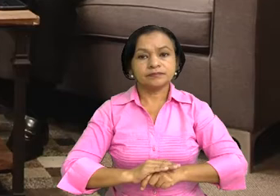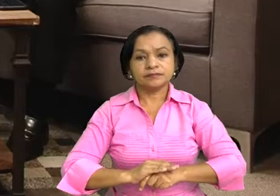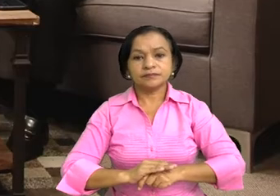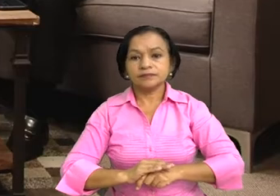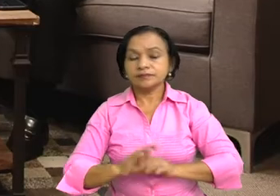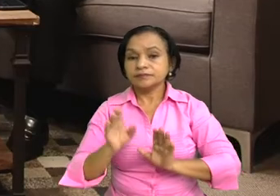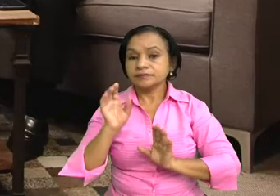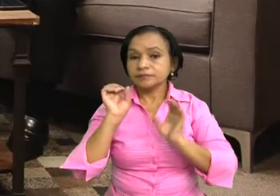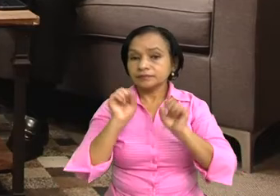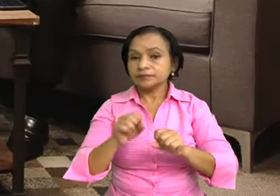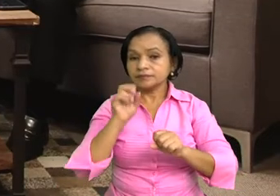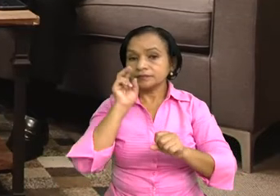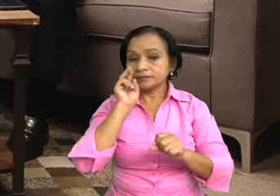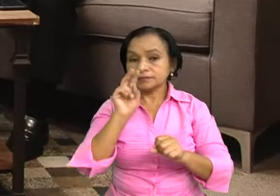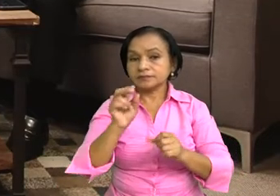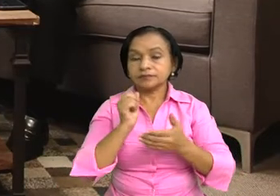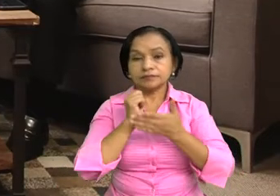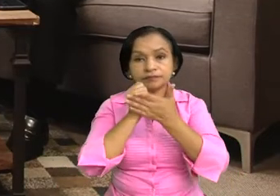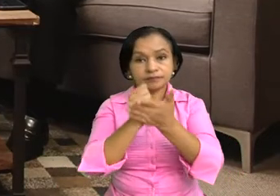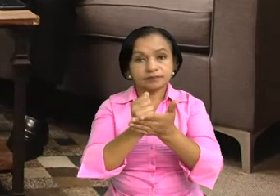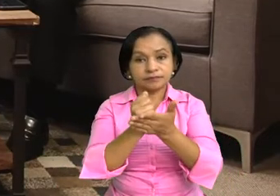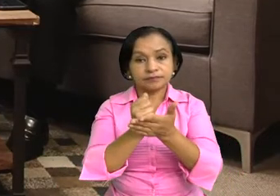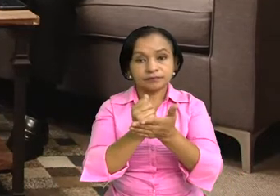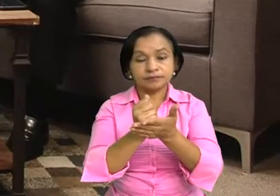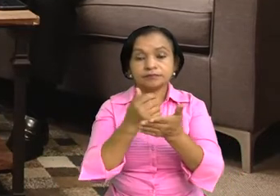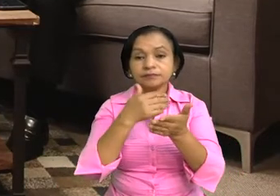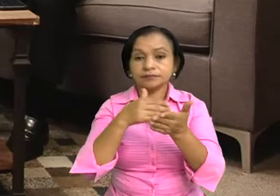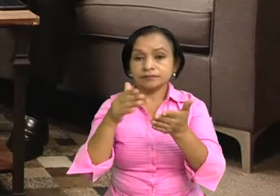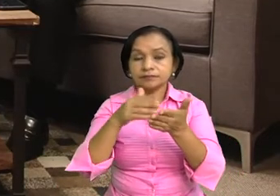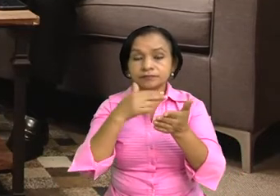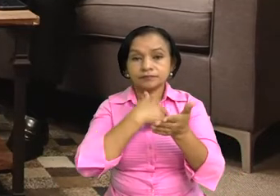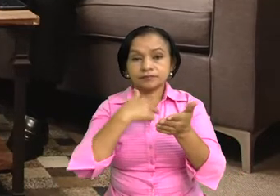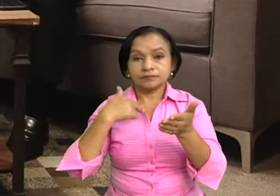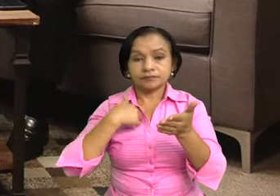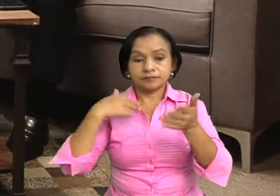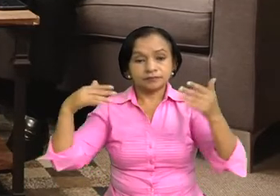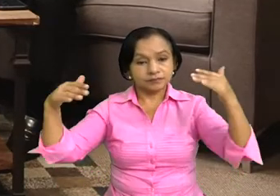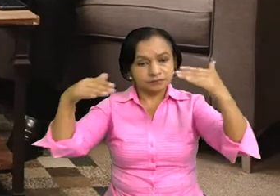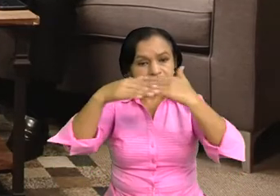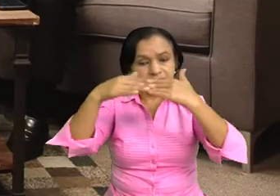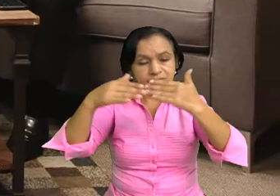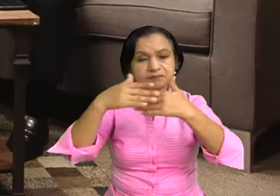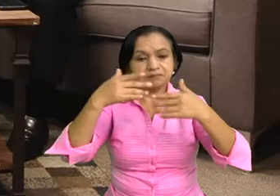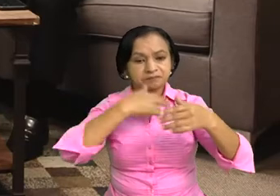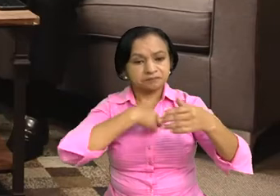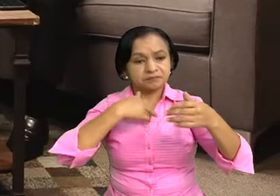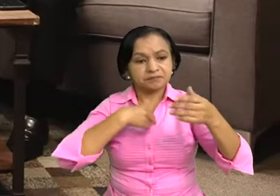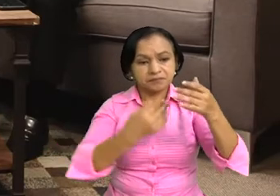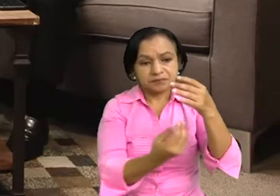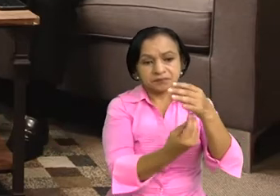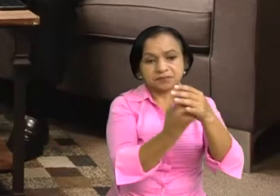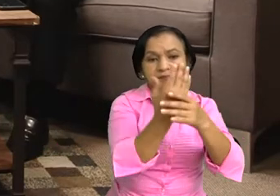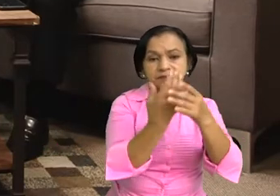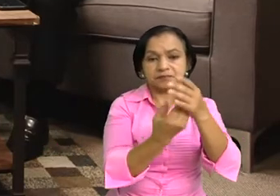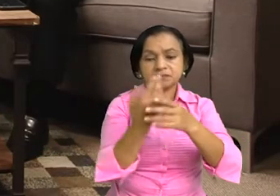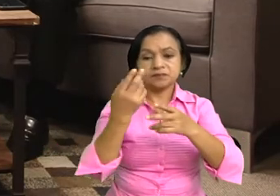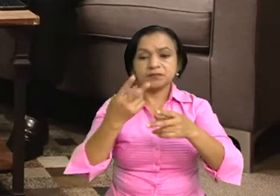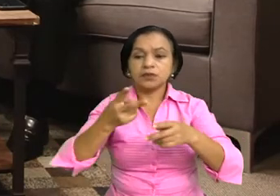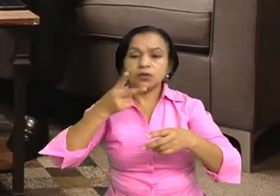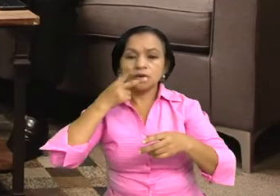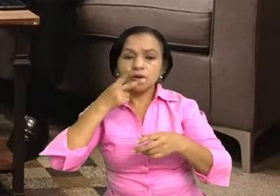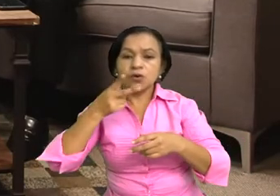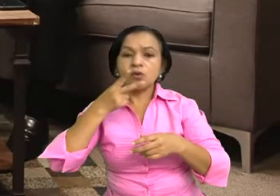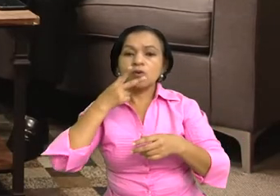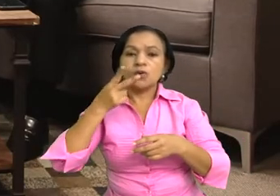digamos, donde se permite y se facilita el tránsito para la producción de tabaco, para la atención inmediata